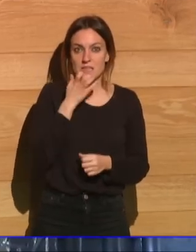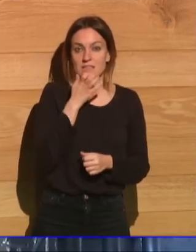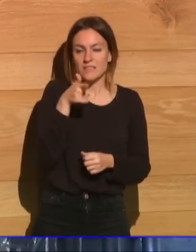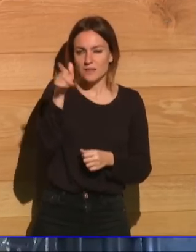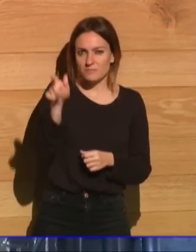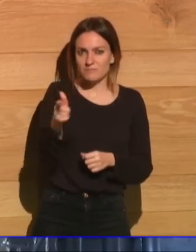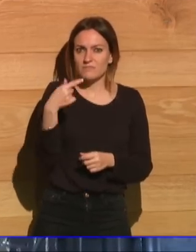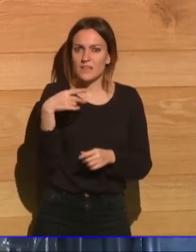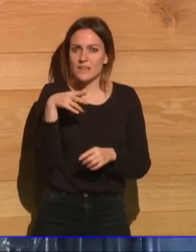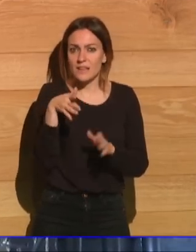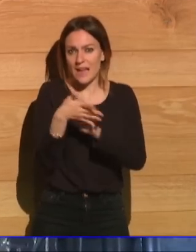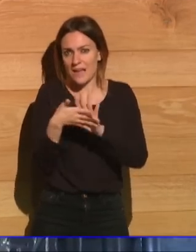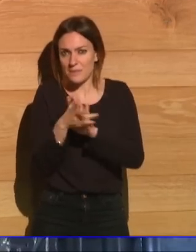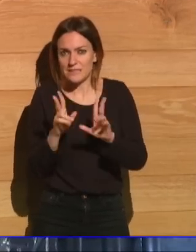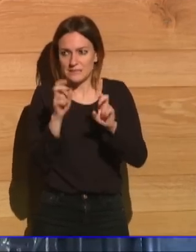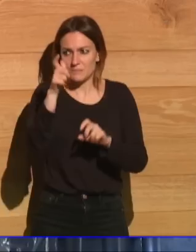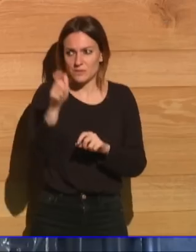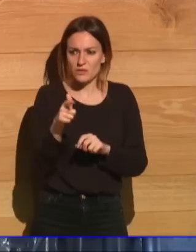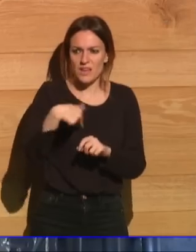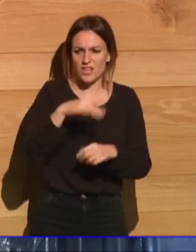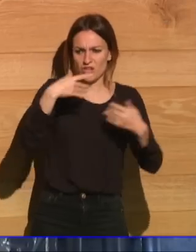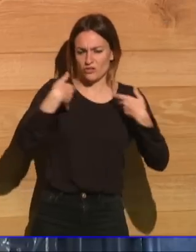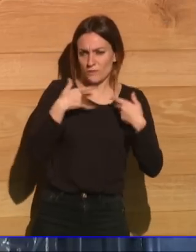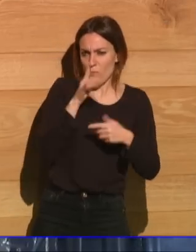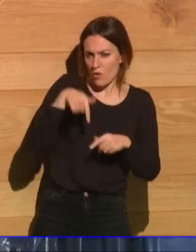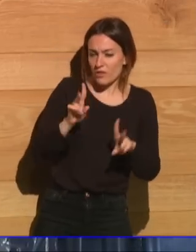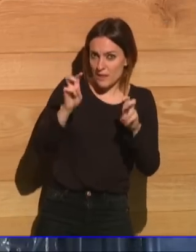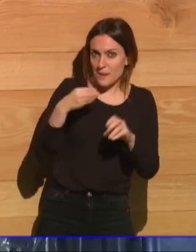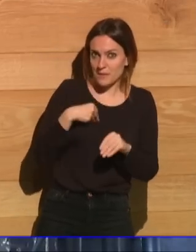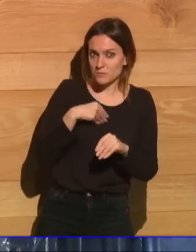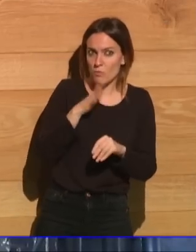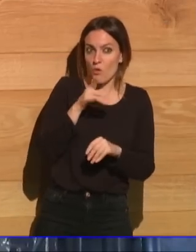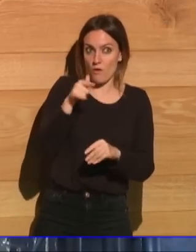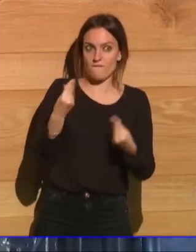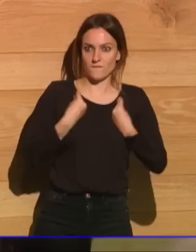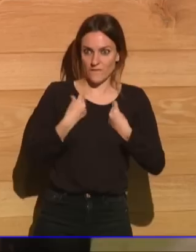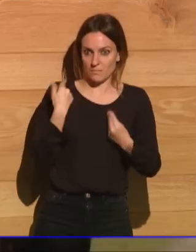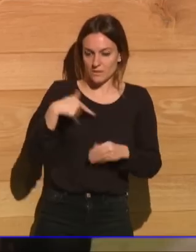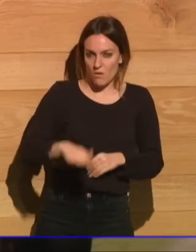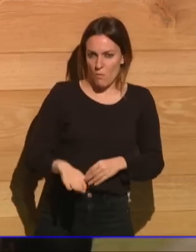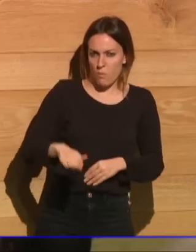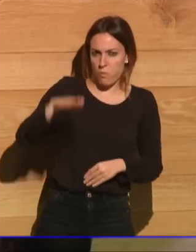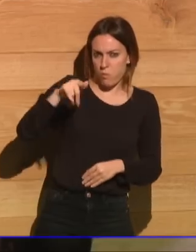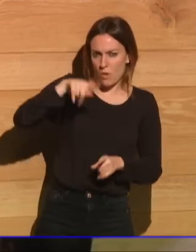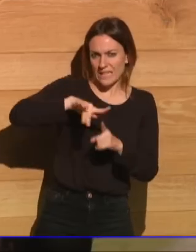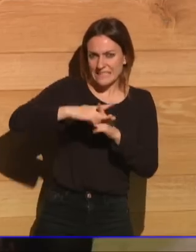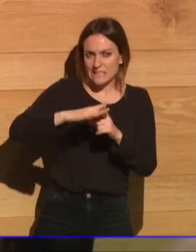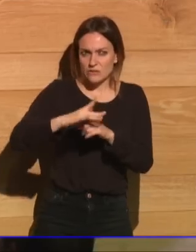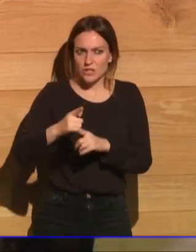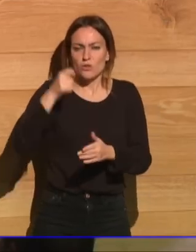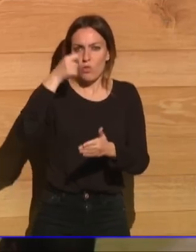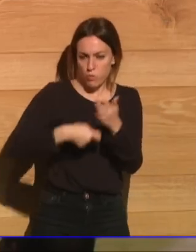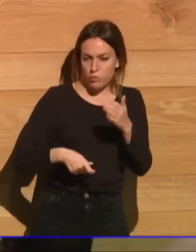un señor que lo está pasando mal por estas cosas, lo habla porque lo vivió, o sea, porque ha crecido en unos ambientes